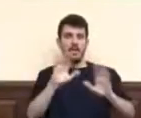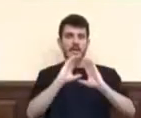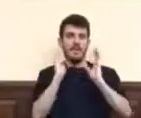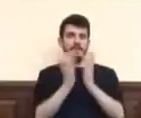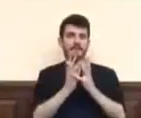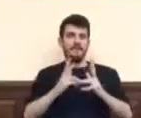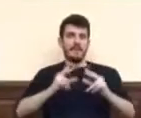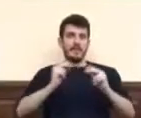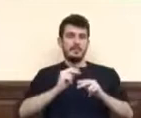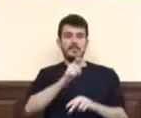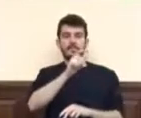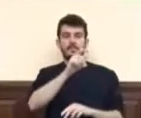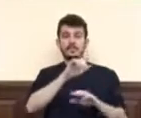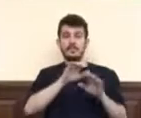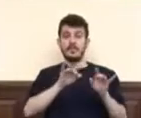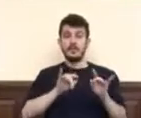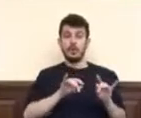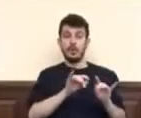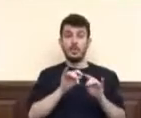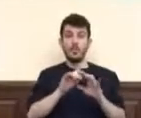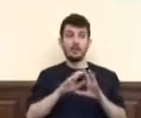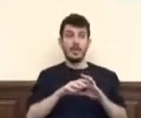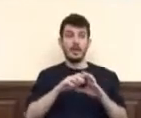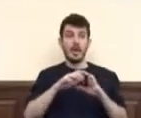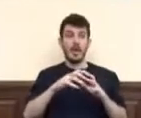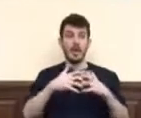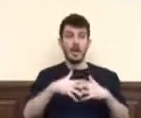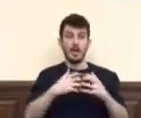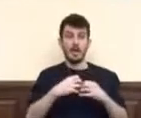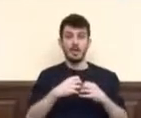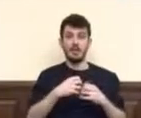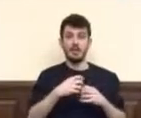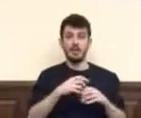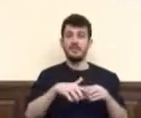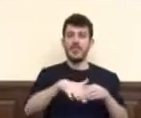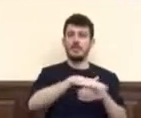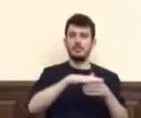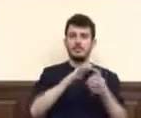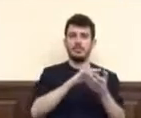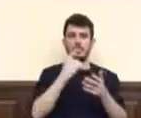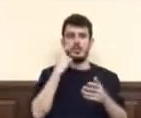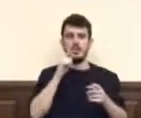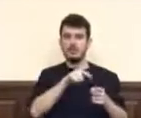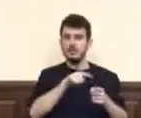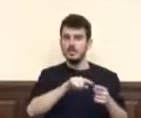primera compostadora que se puso en el barrio del Pau 4, que eso iba a traer, bueno, vamos,